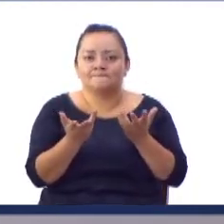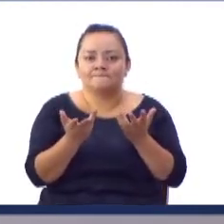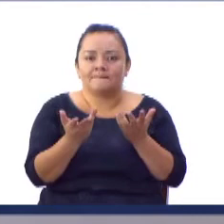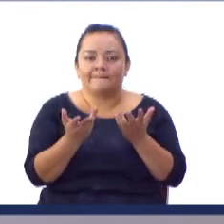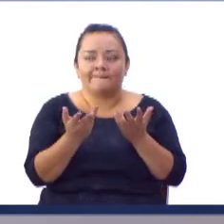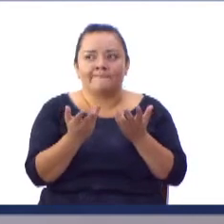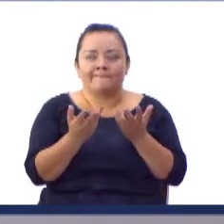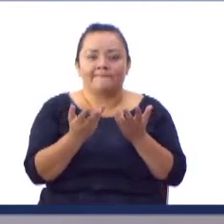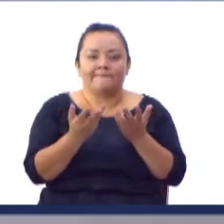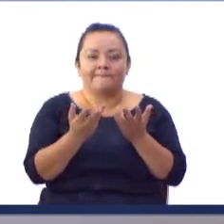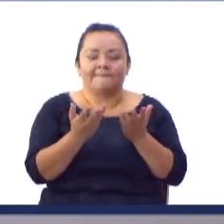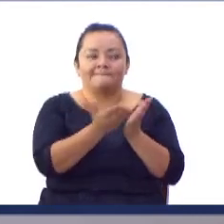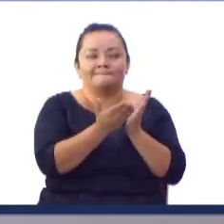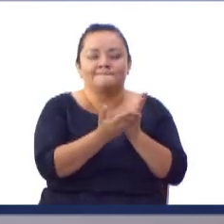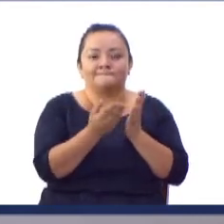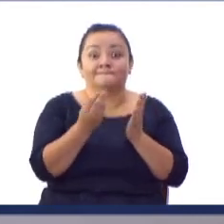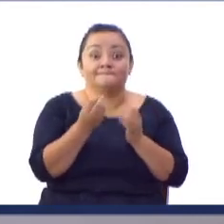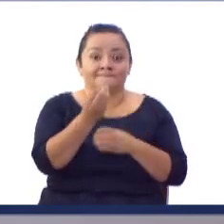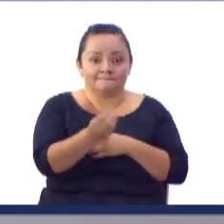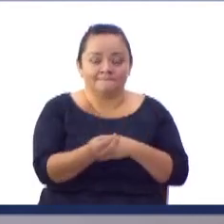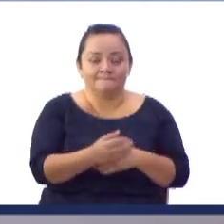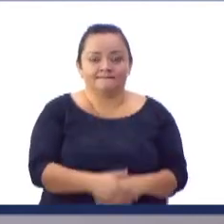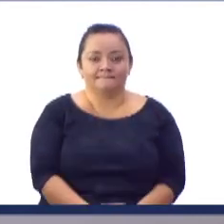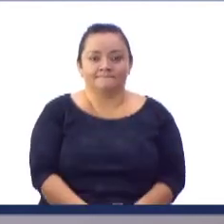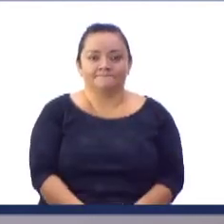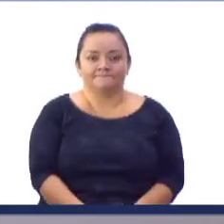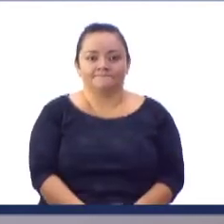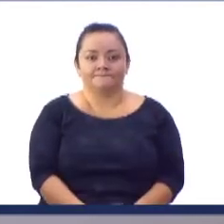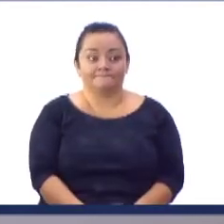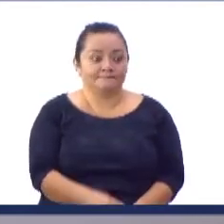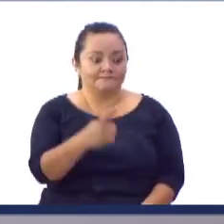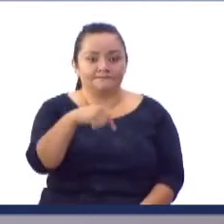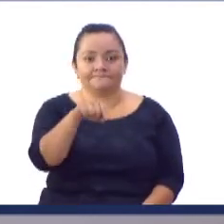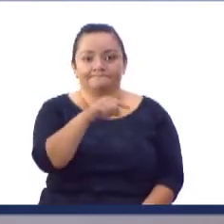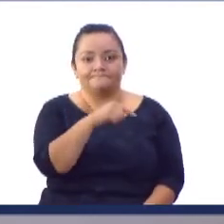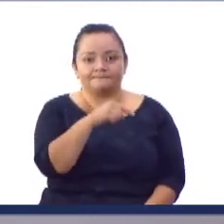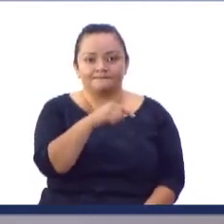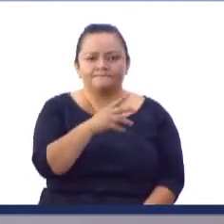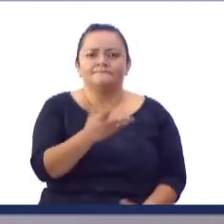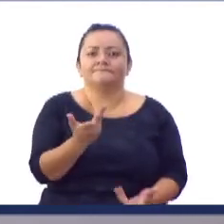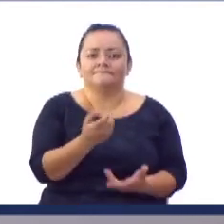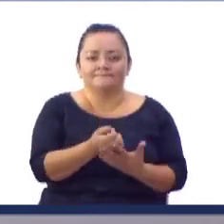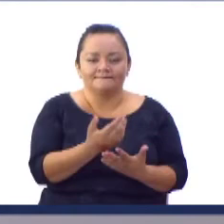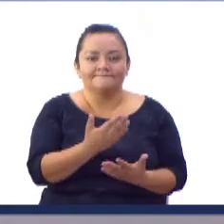les he dado y ellos que es ahí